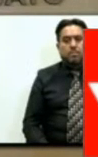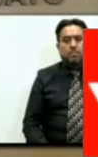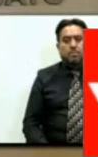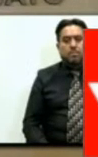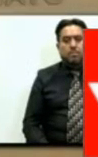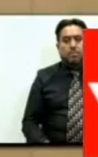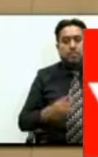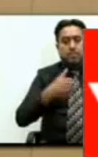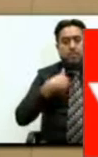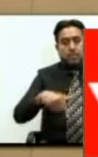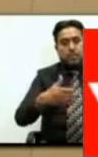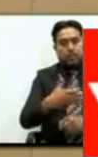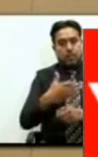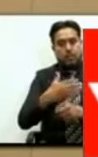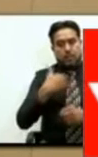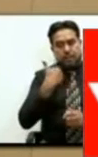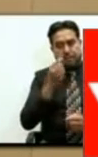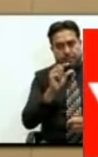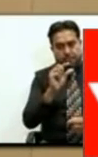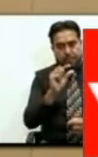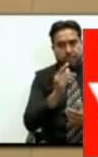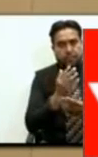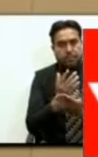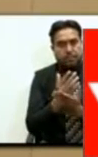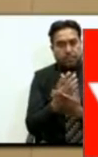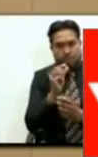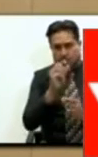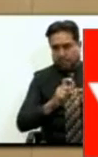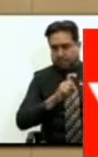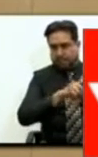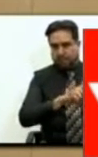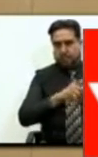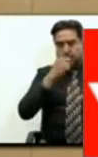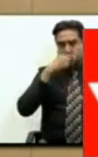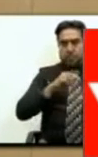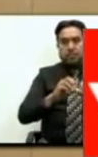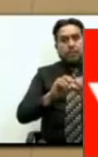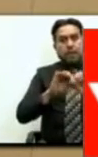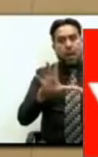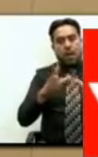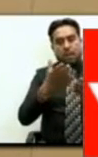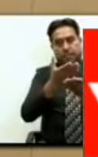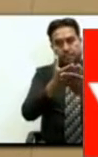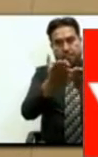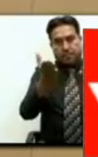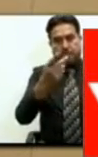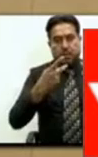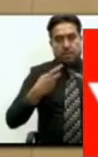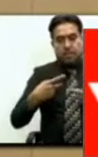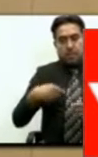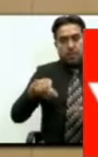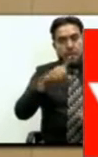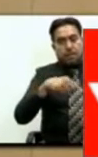aquí me quiero detener un poco también para aclararle a todos aquellos que se